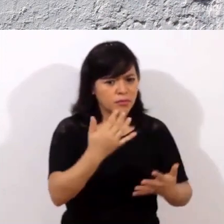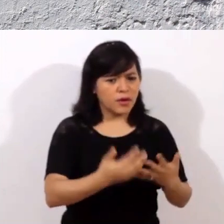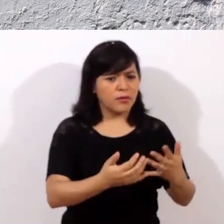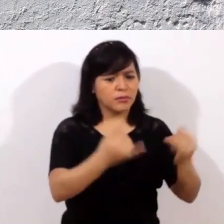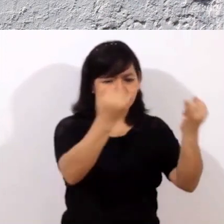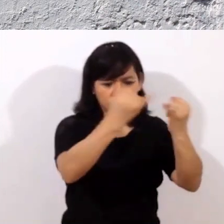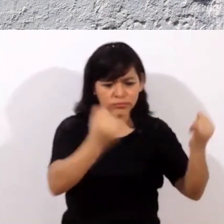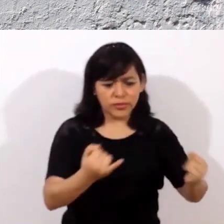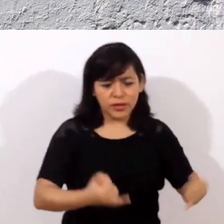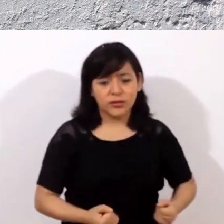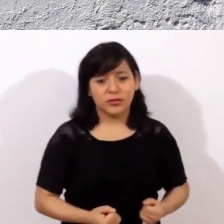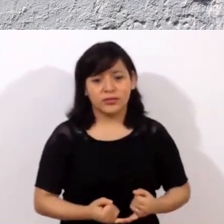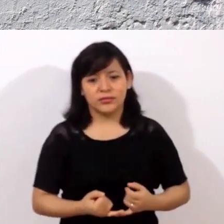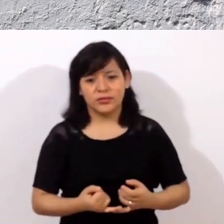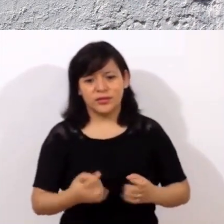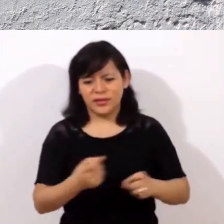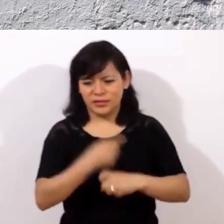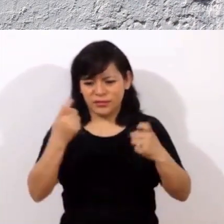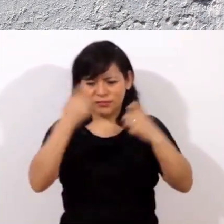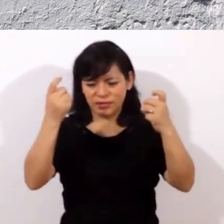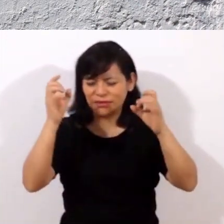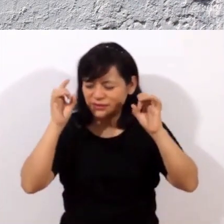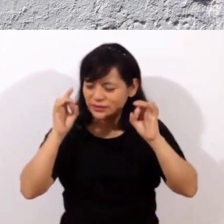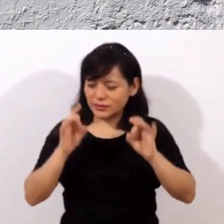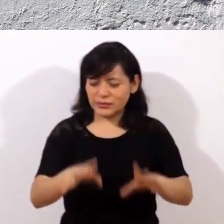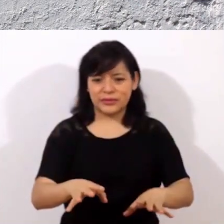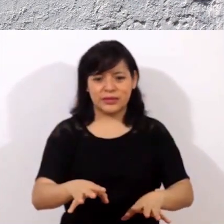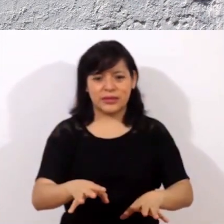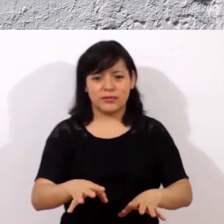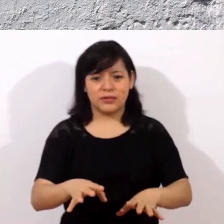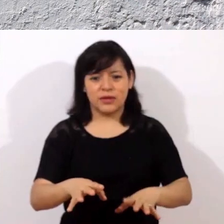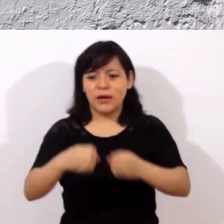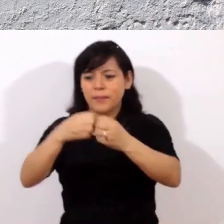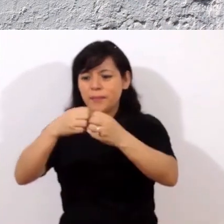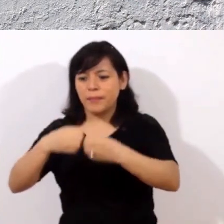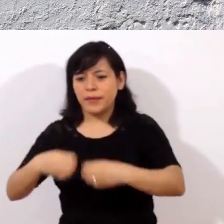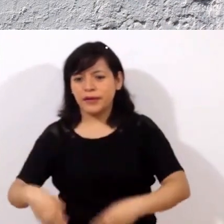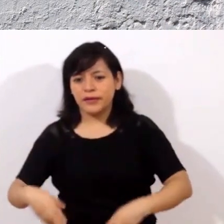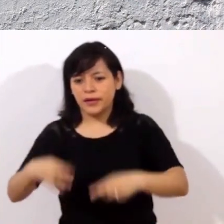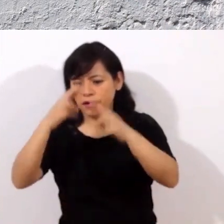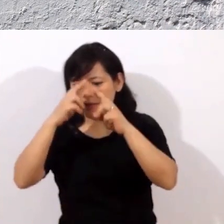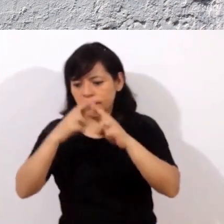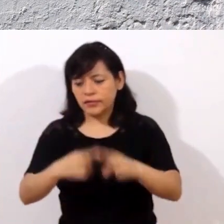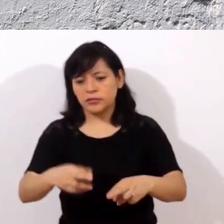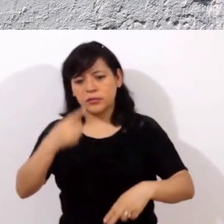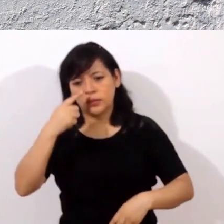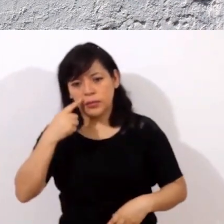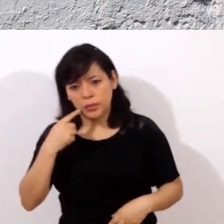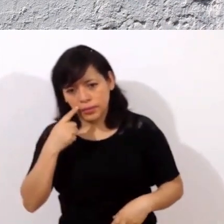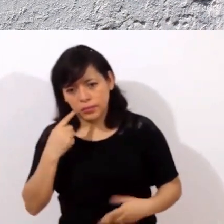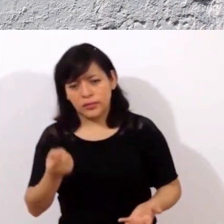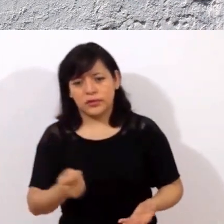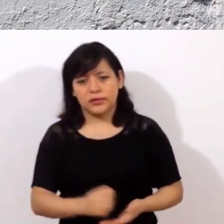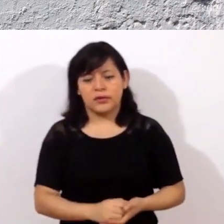orgías, a tal punto que se desvirtuaba el honor y la honra de un hombre, de un varón,